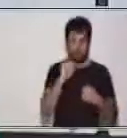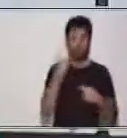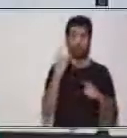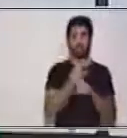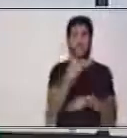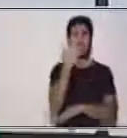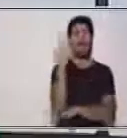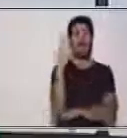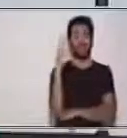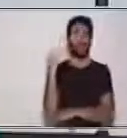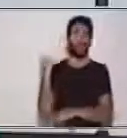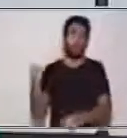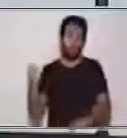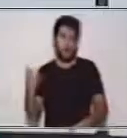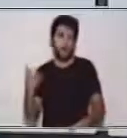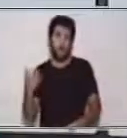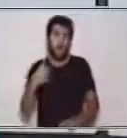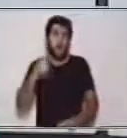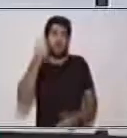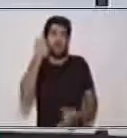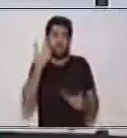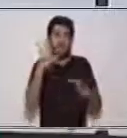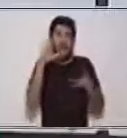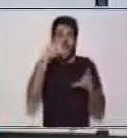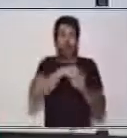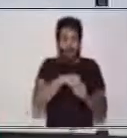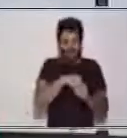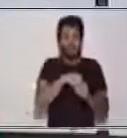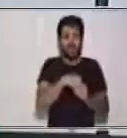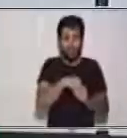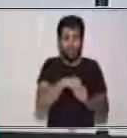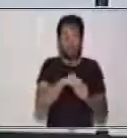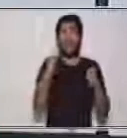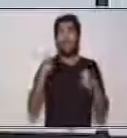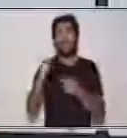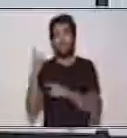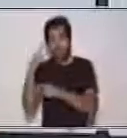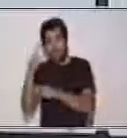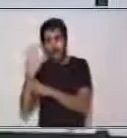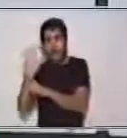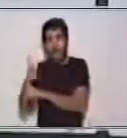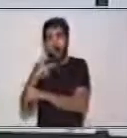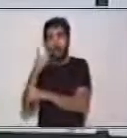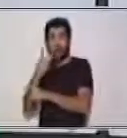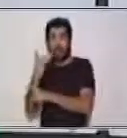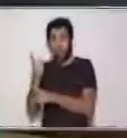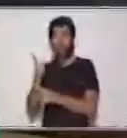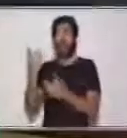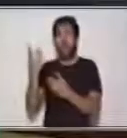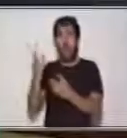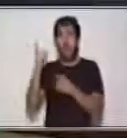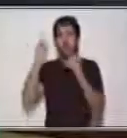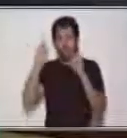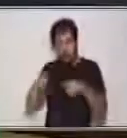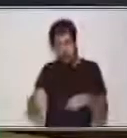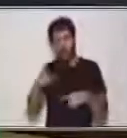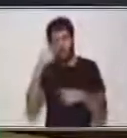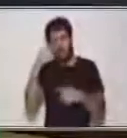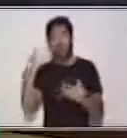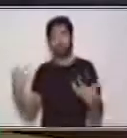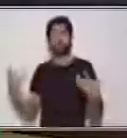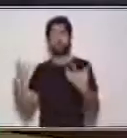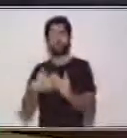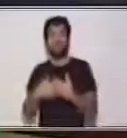adjetivo. Todas las palabras que están dentro del sintagma nominal deben de coincidir